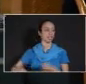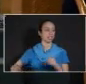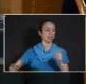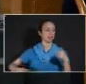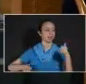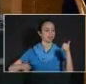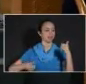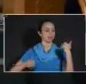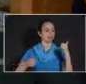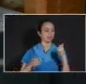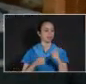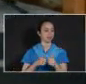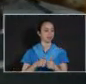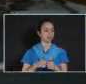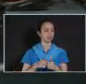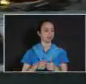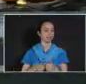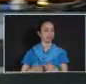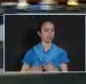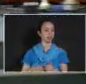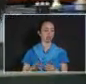Maestro, y me pongo aquí.